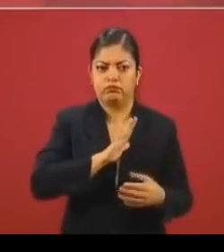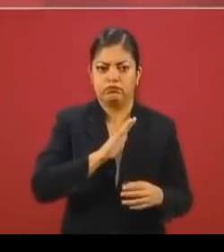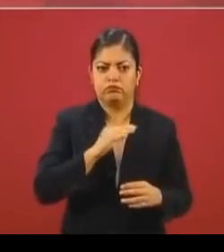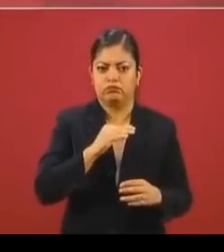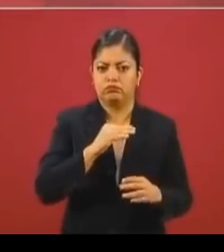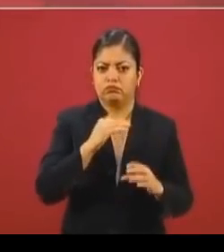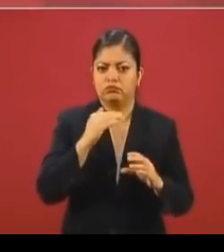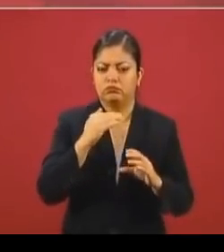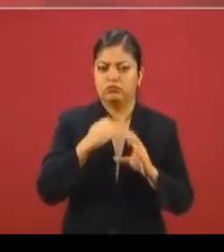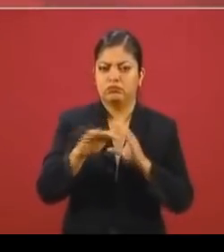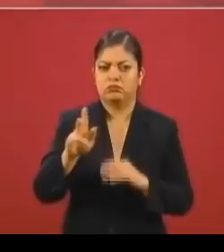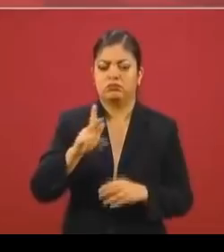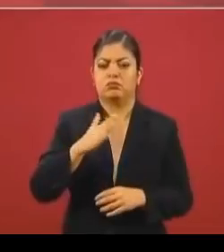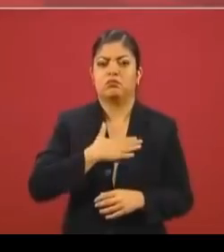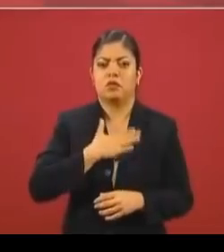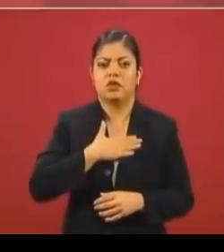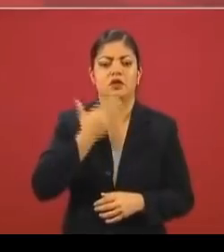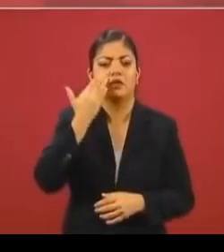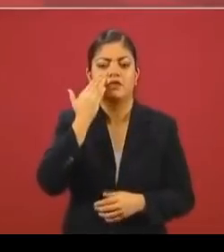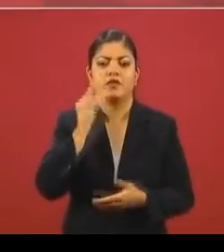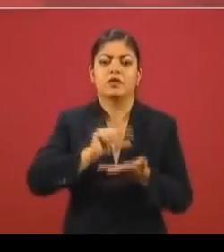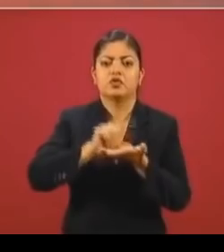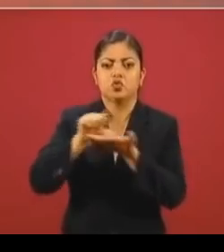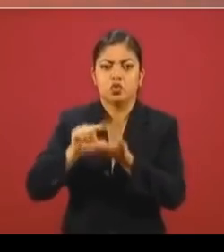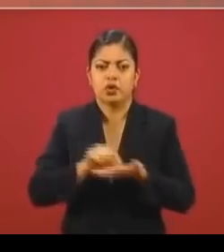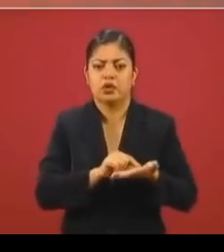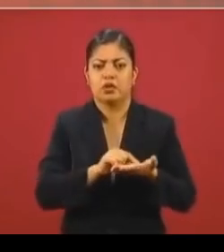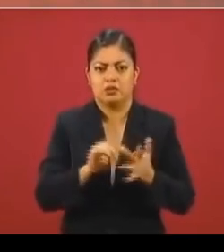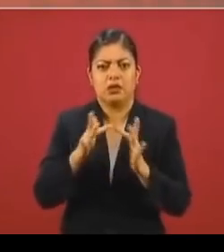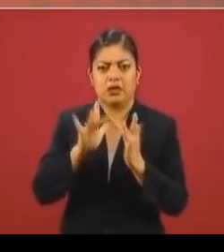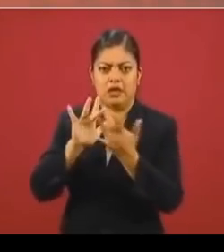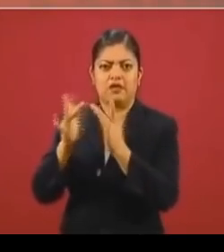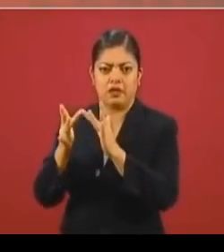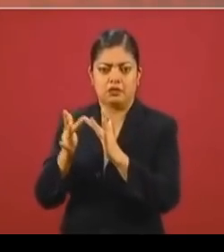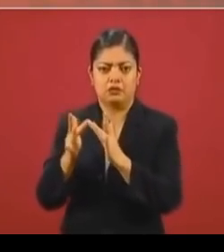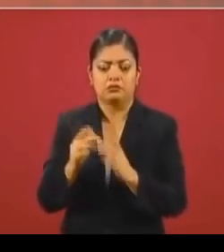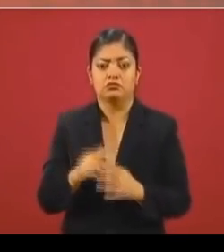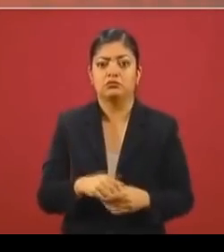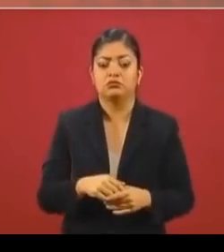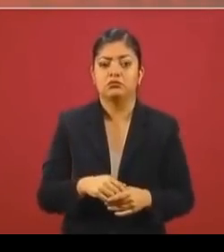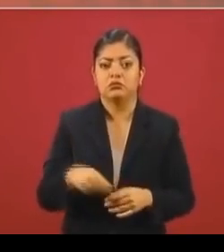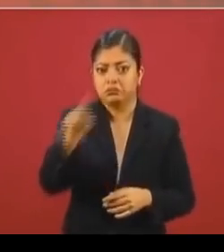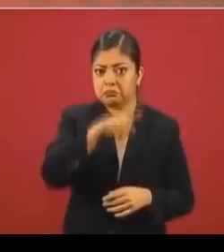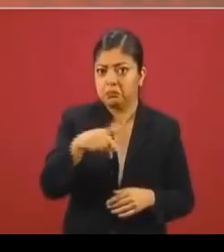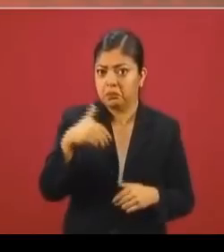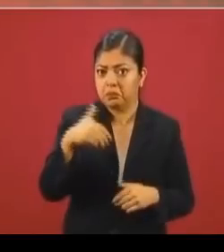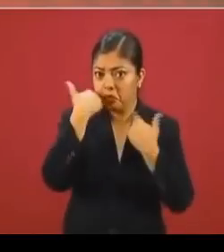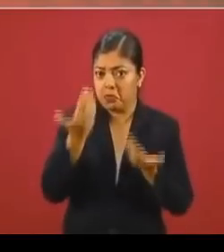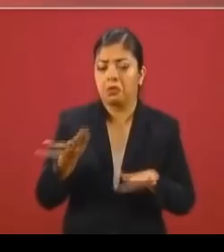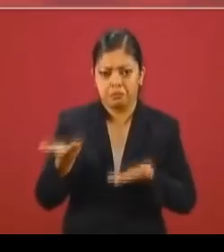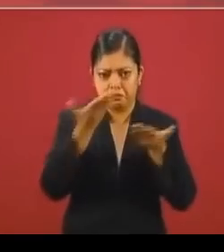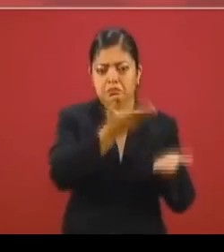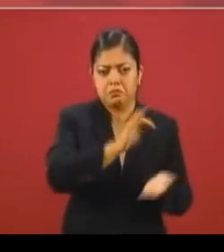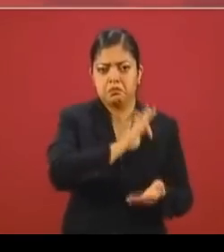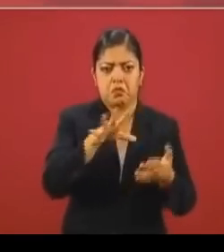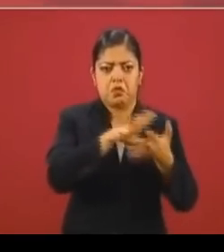a mi Face, al Twitter, a las redes sociales, y el que desee lo